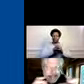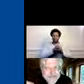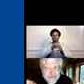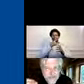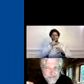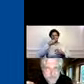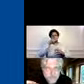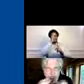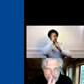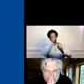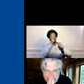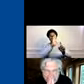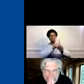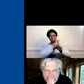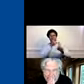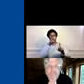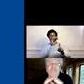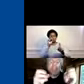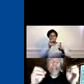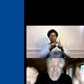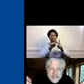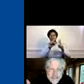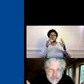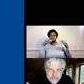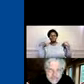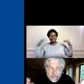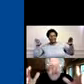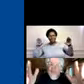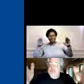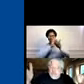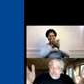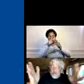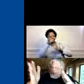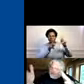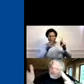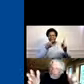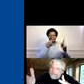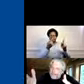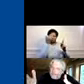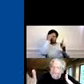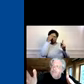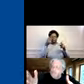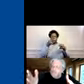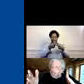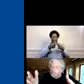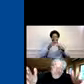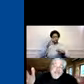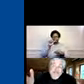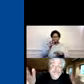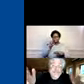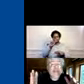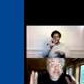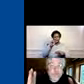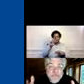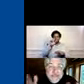Se lo voy a leer. Dice, y escuchen esto. Héroes santos y ángeles. Dice, se supone. Y para aquellos que no están al